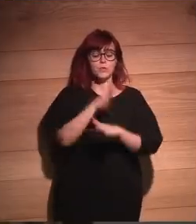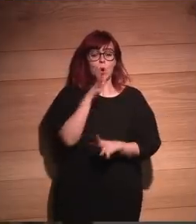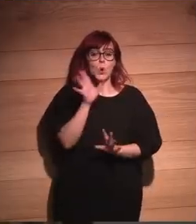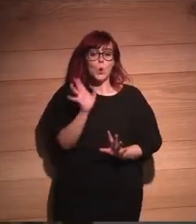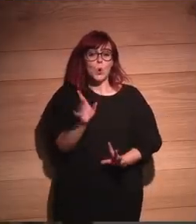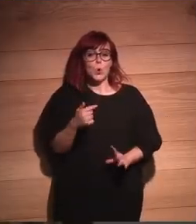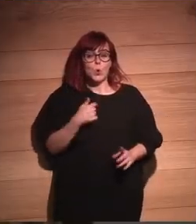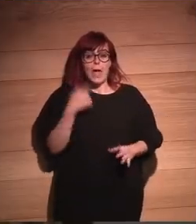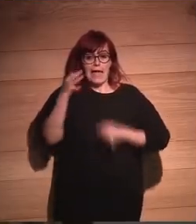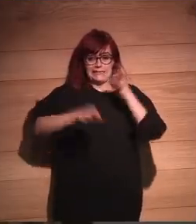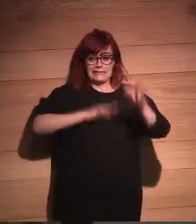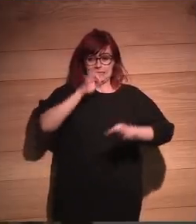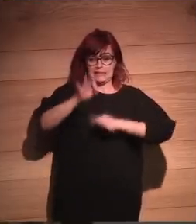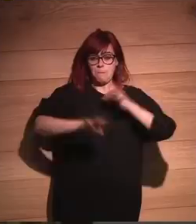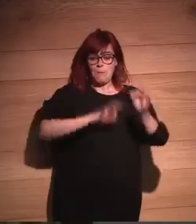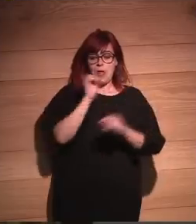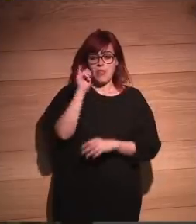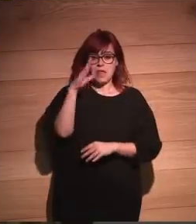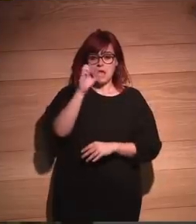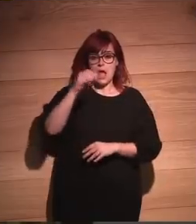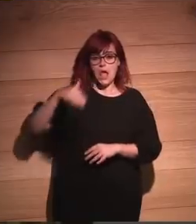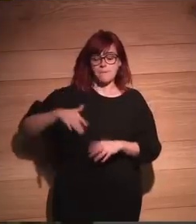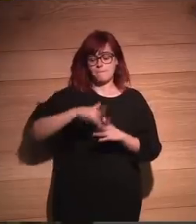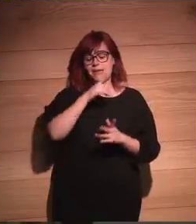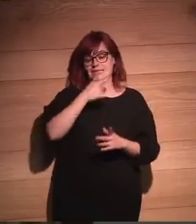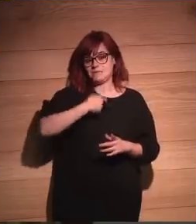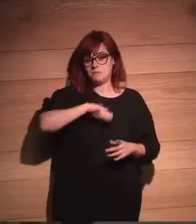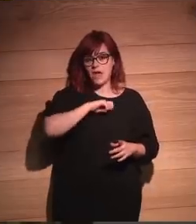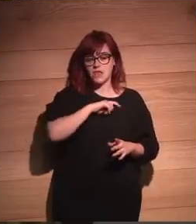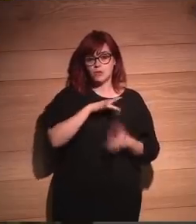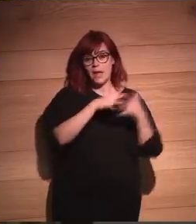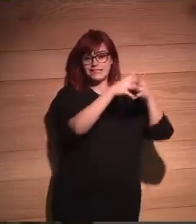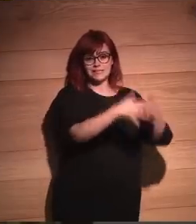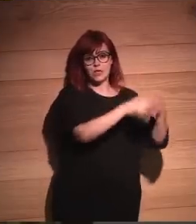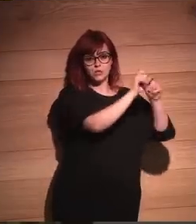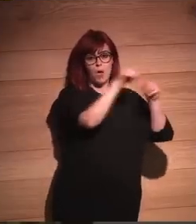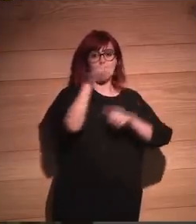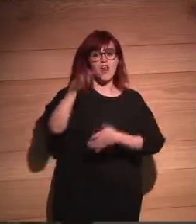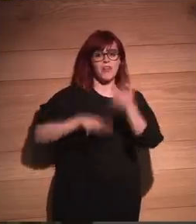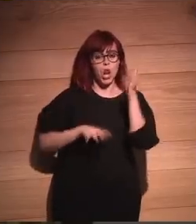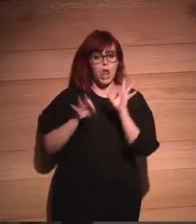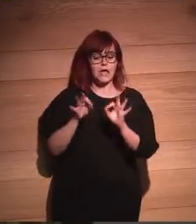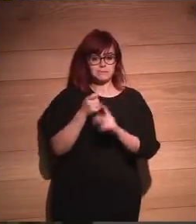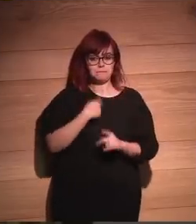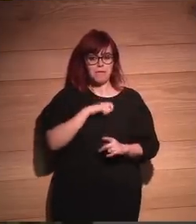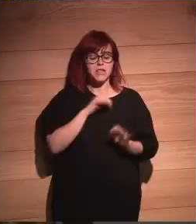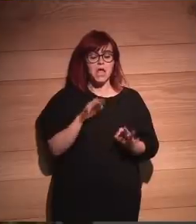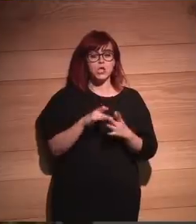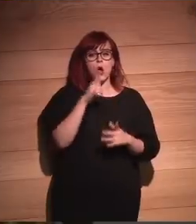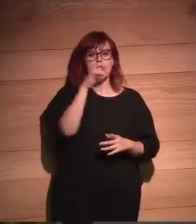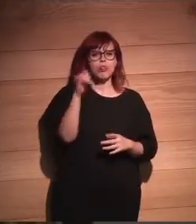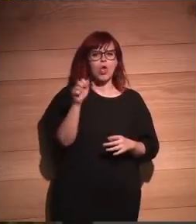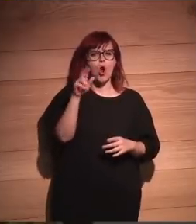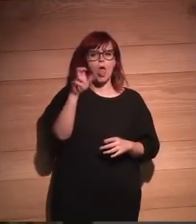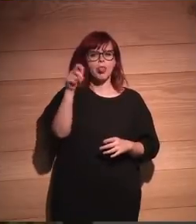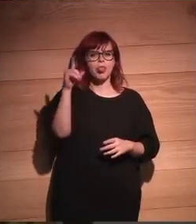en la primera asamblea del ICANN que se hizo fuera de Estados Unidos fue en Barcelona, en España, y yo a Zoraida le